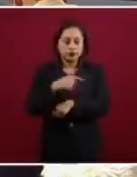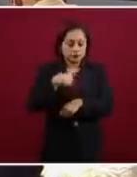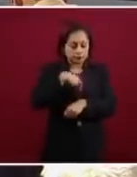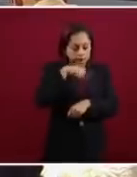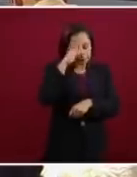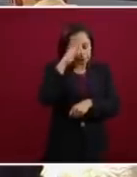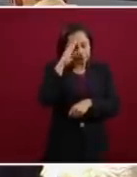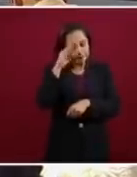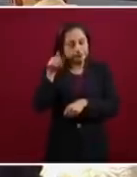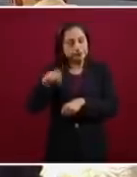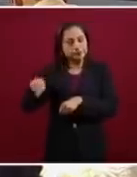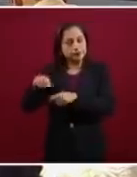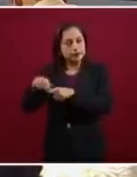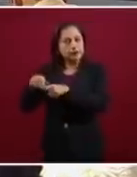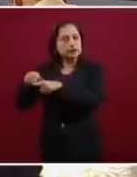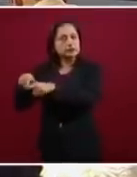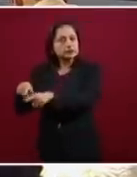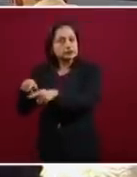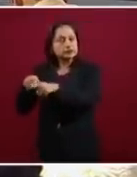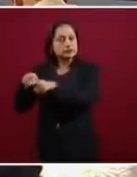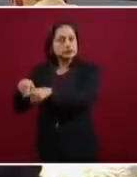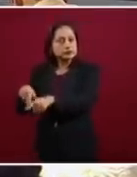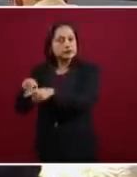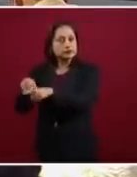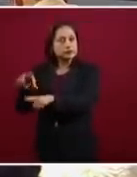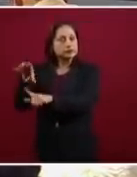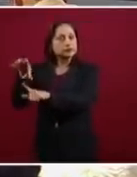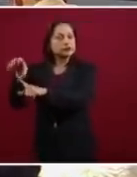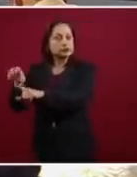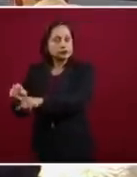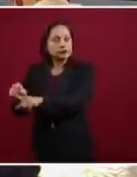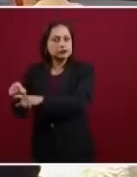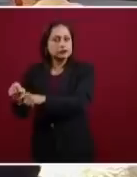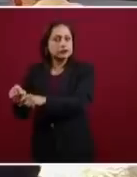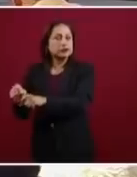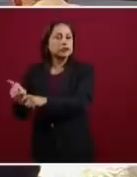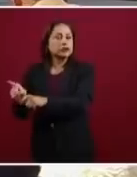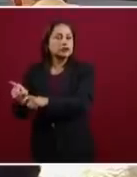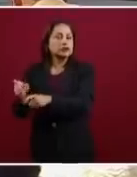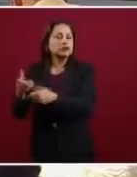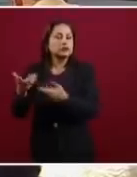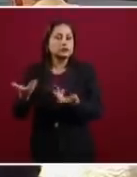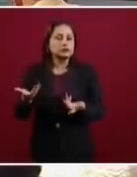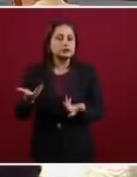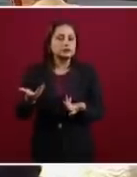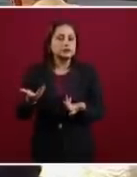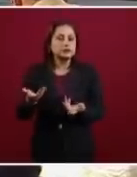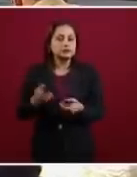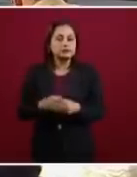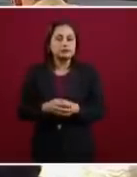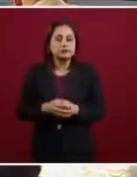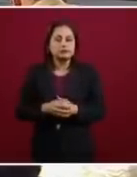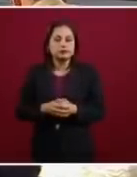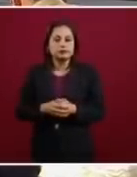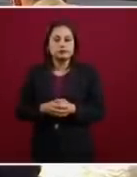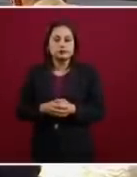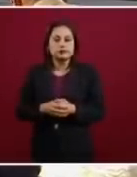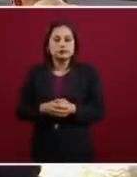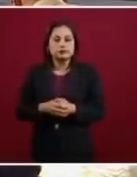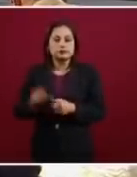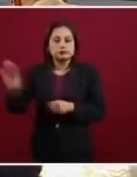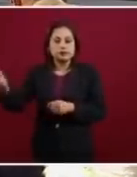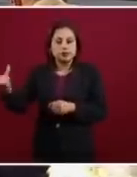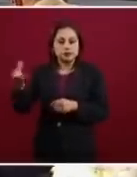con toda la acción que he llevado el personal militar y bueno y en ese análisis